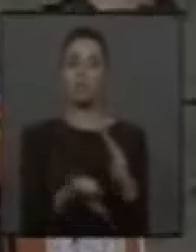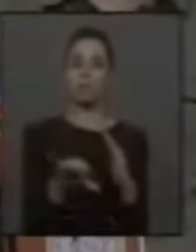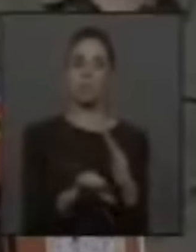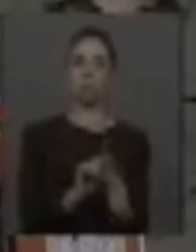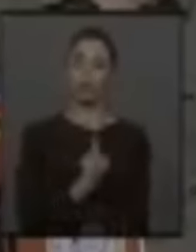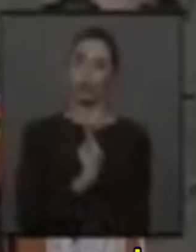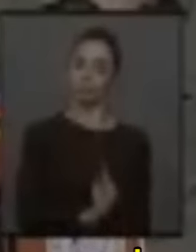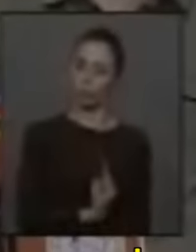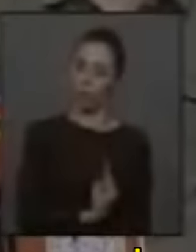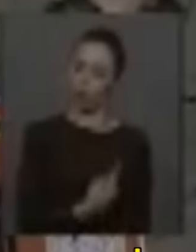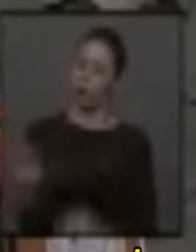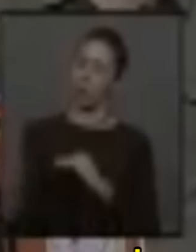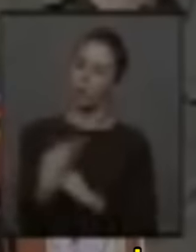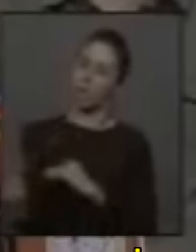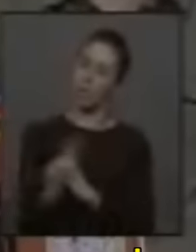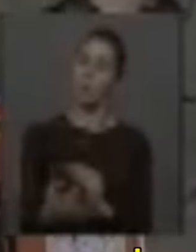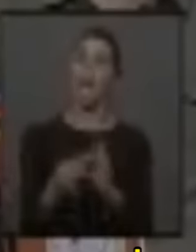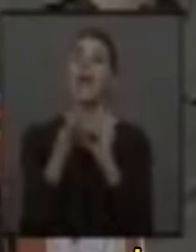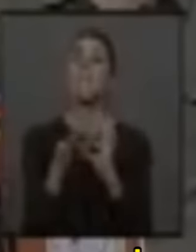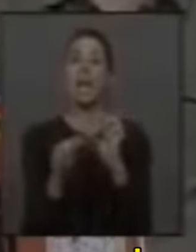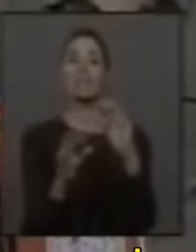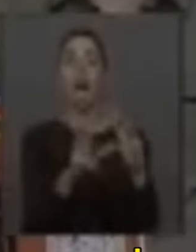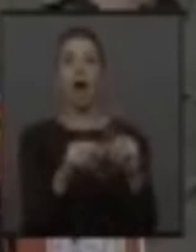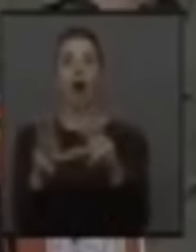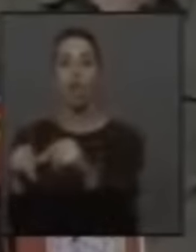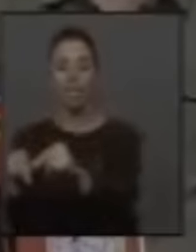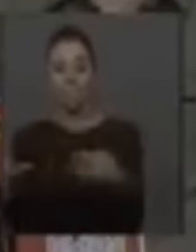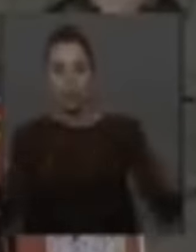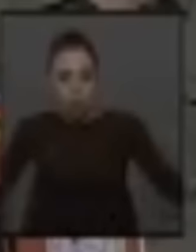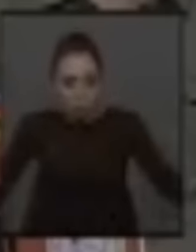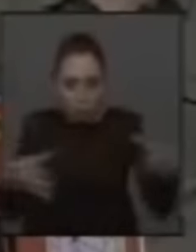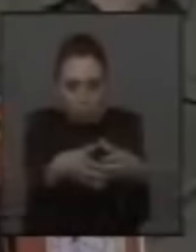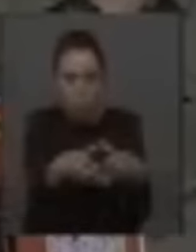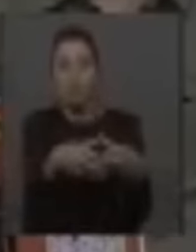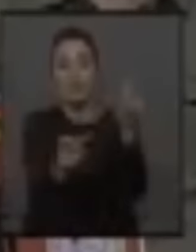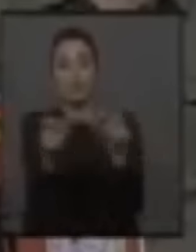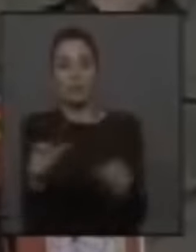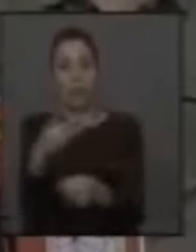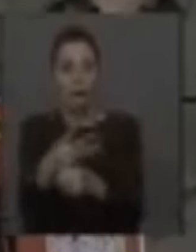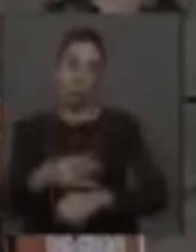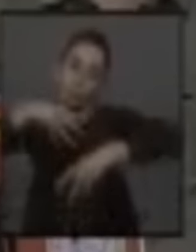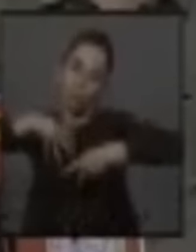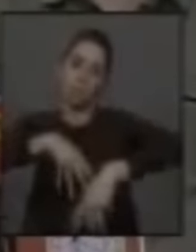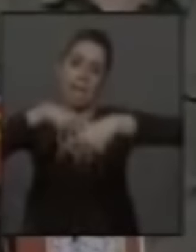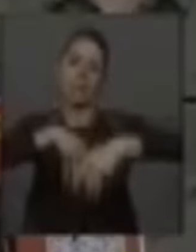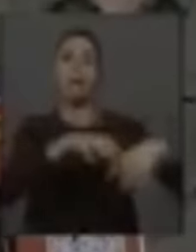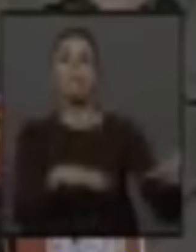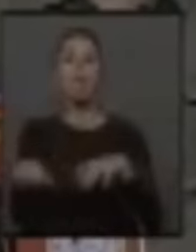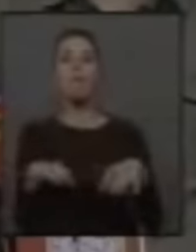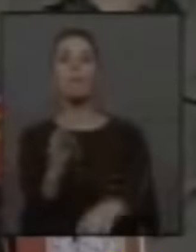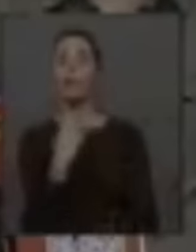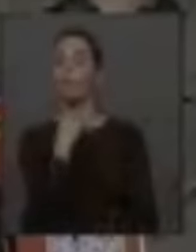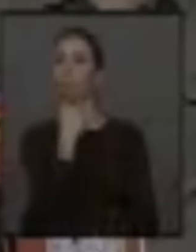a la soledad. Tan sentida esta demanda que gracias a la organización de muchos adultos mayores se generó un movimiento que ha marchado como una